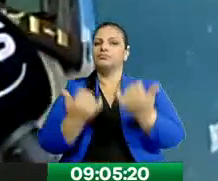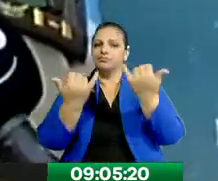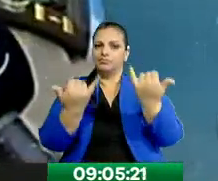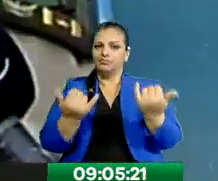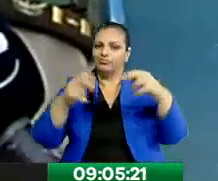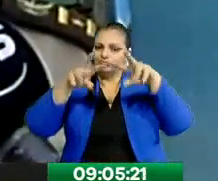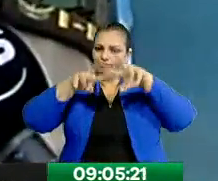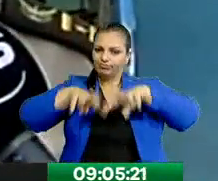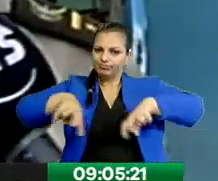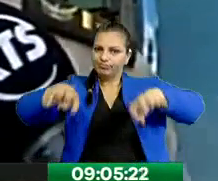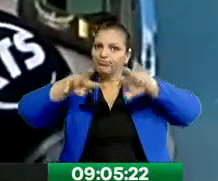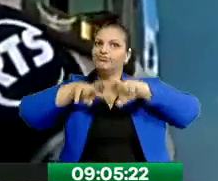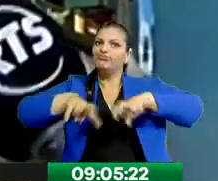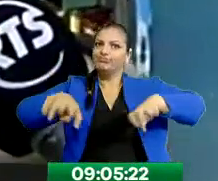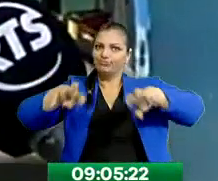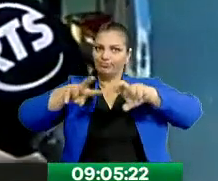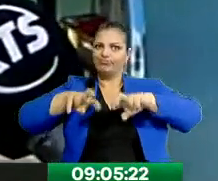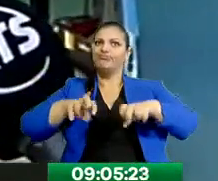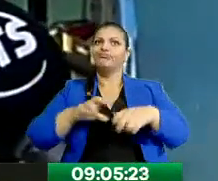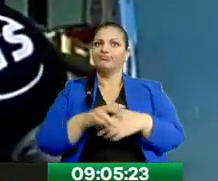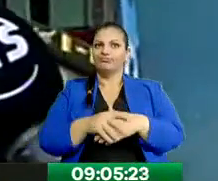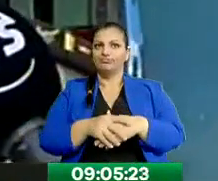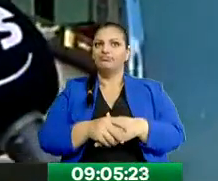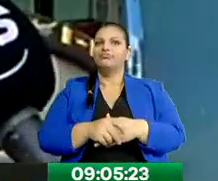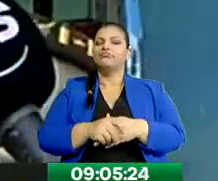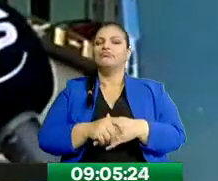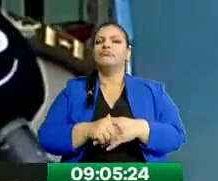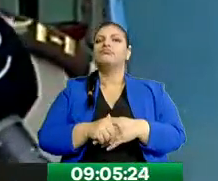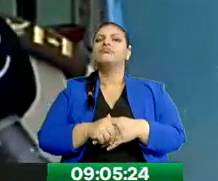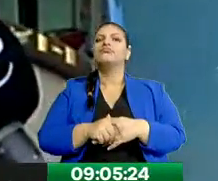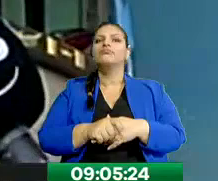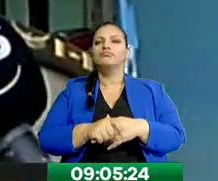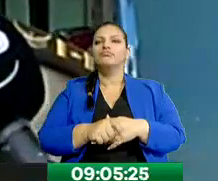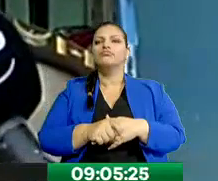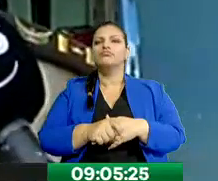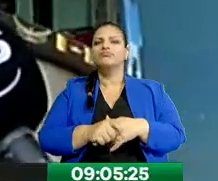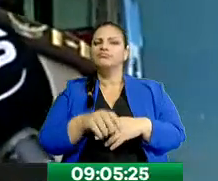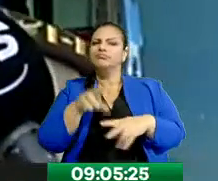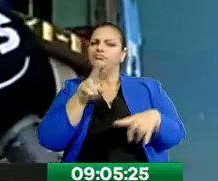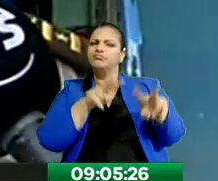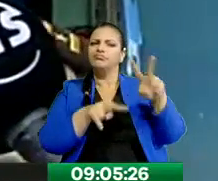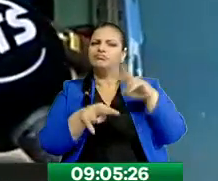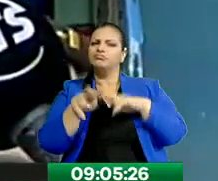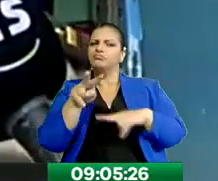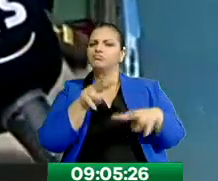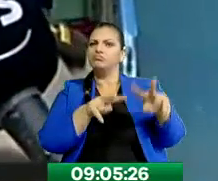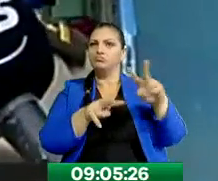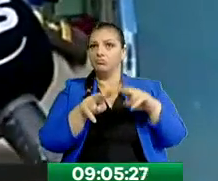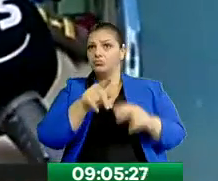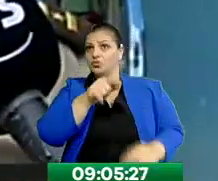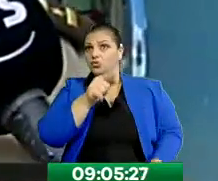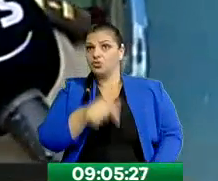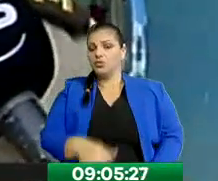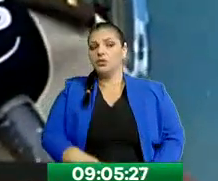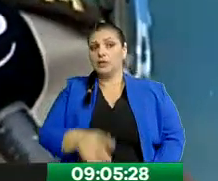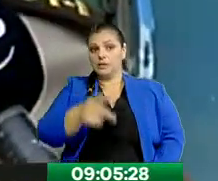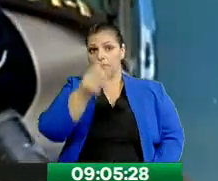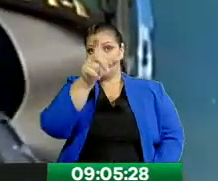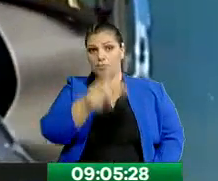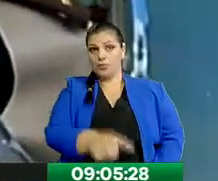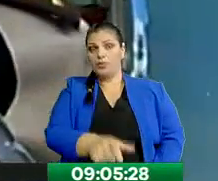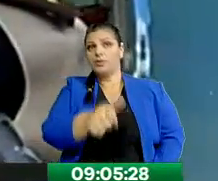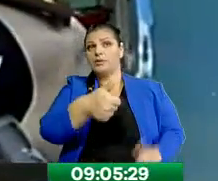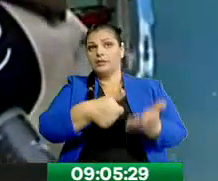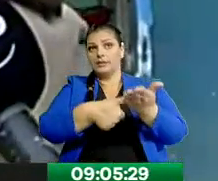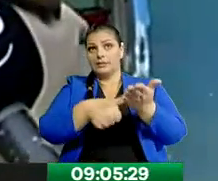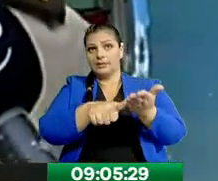más habitualmente conocen a estos tipos de personas, para poder interceptarlos, verificar si en el sistema CIBNE de la Policía Nacional